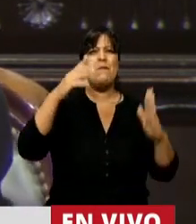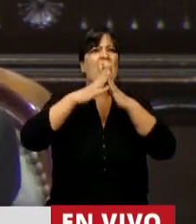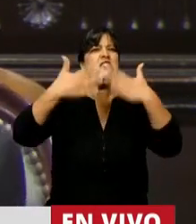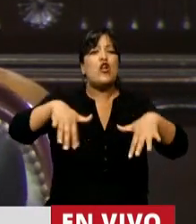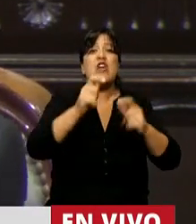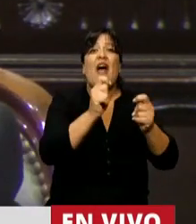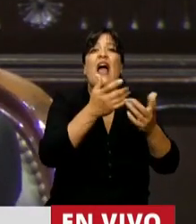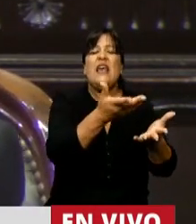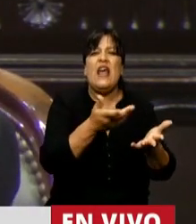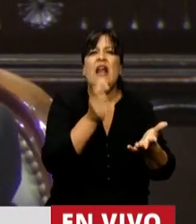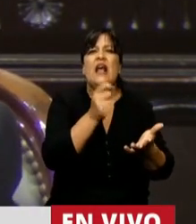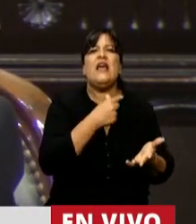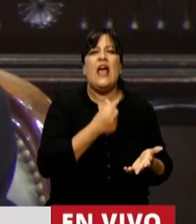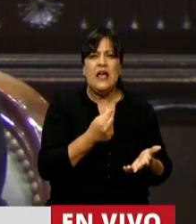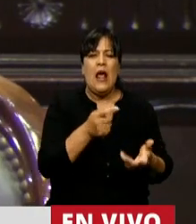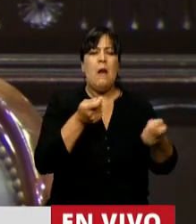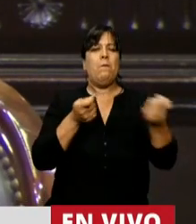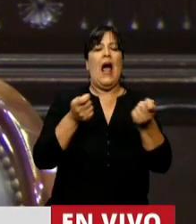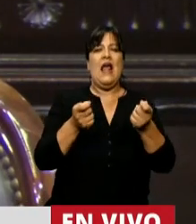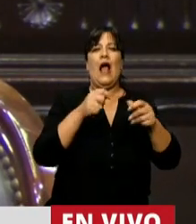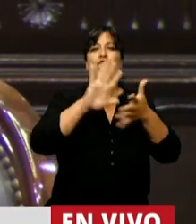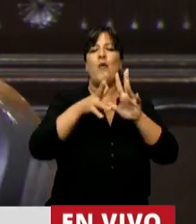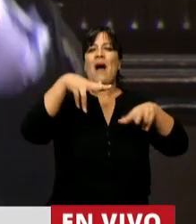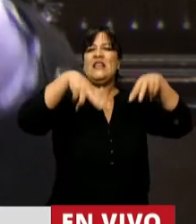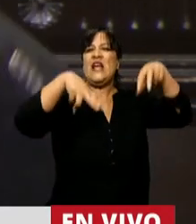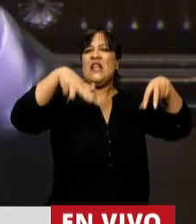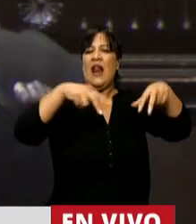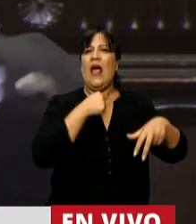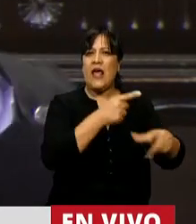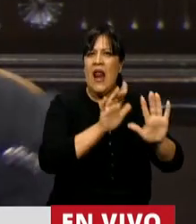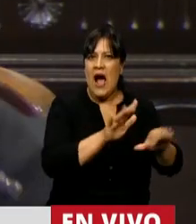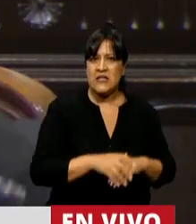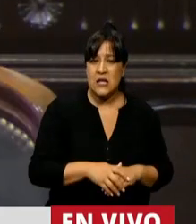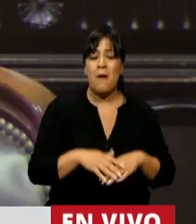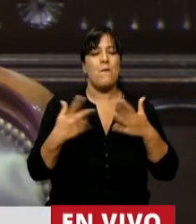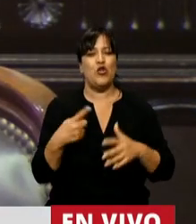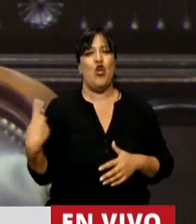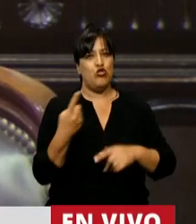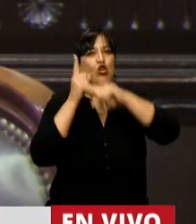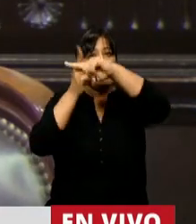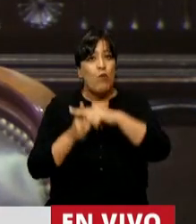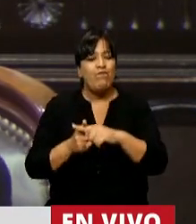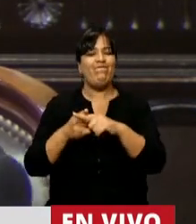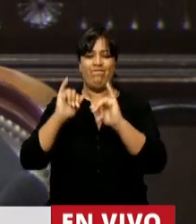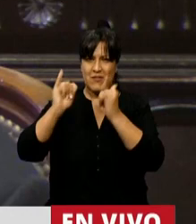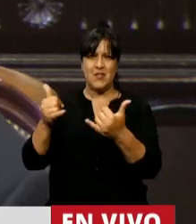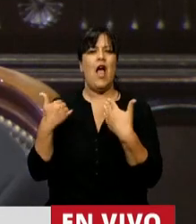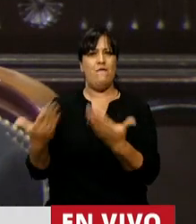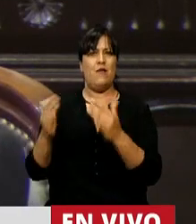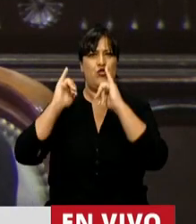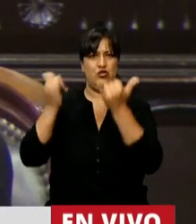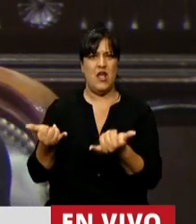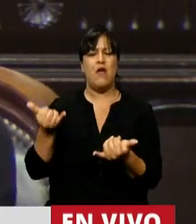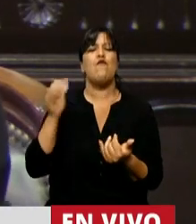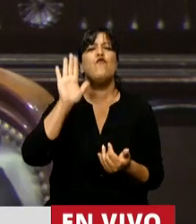Rosada títeres a los que ellos los manejen. Por eso apostamos con esta fórmula, sí, a un